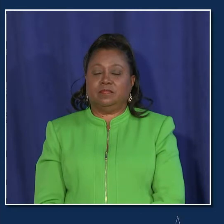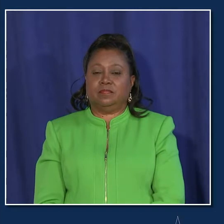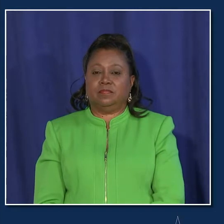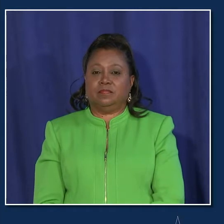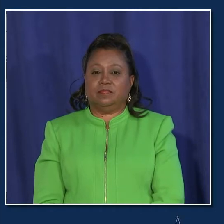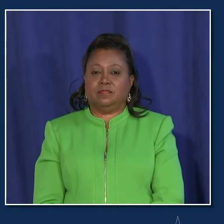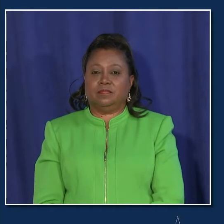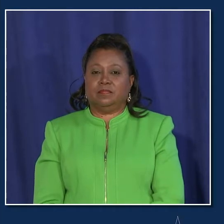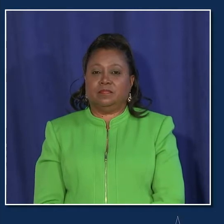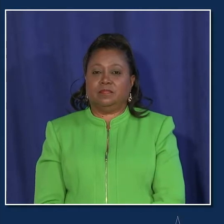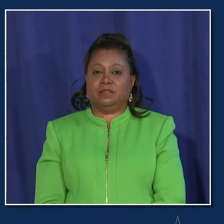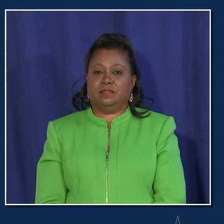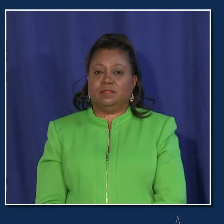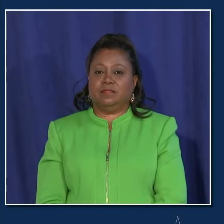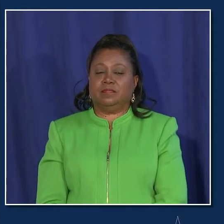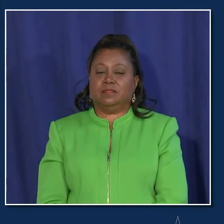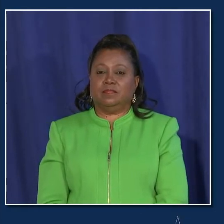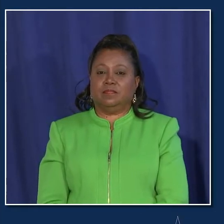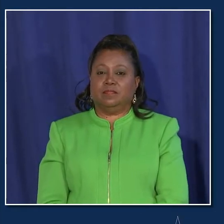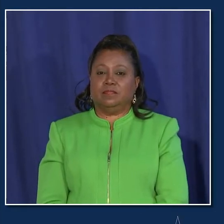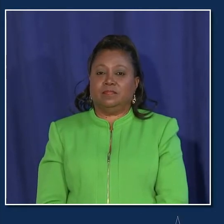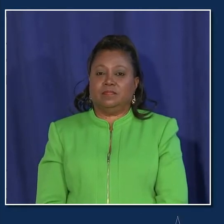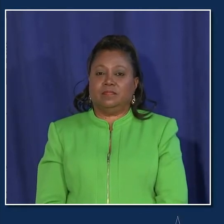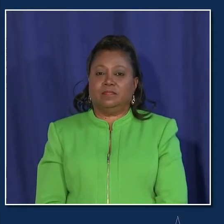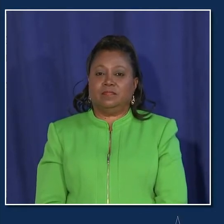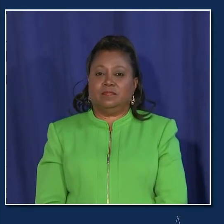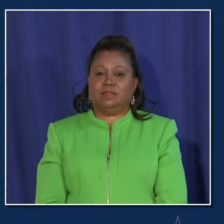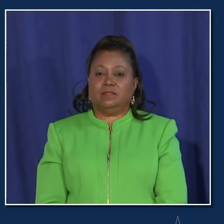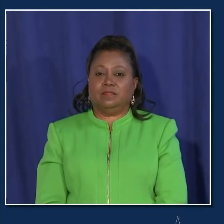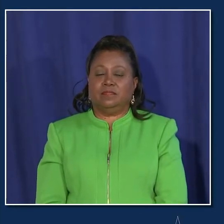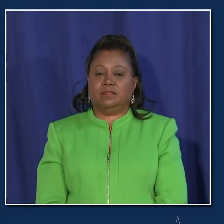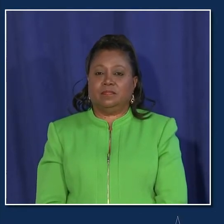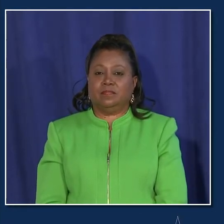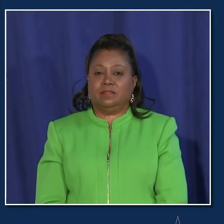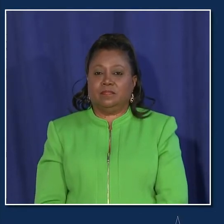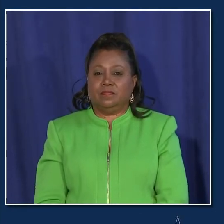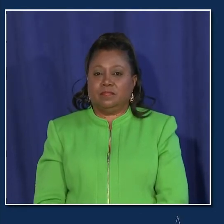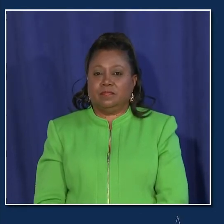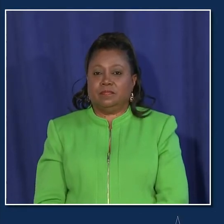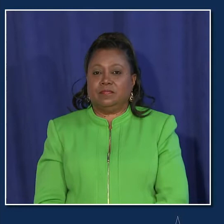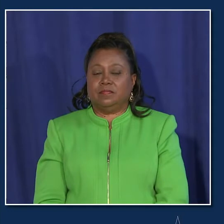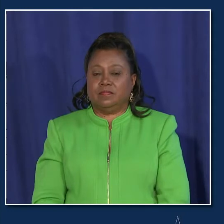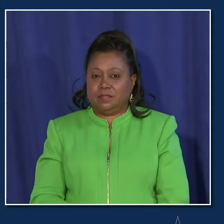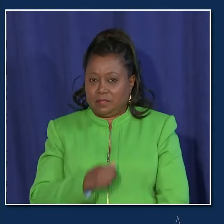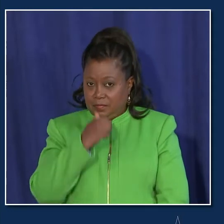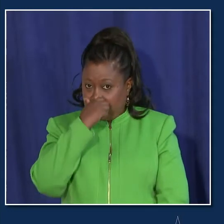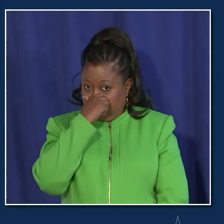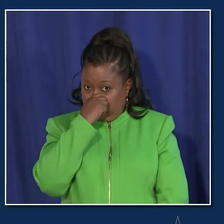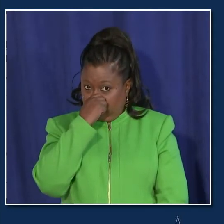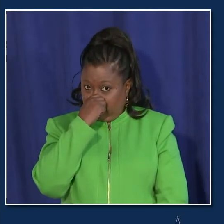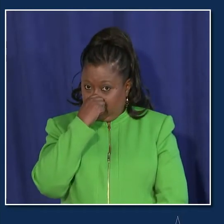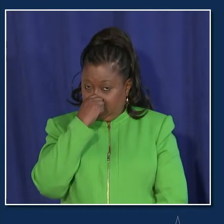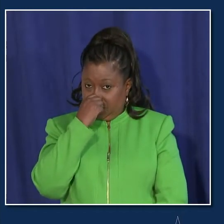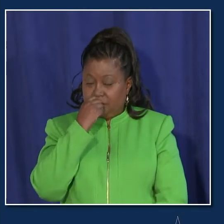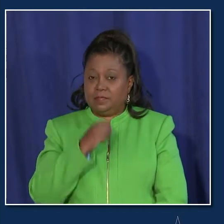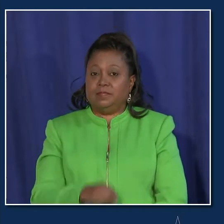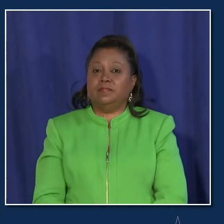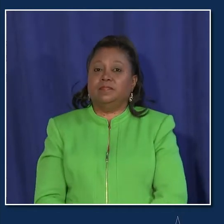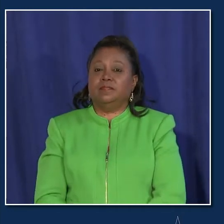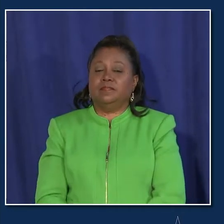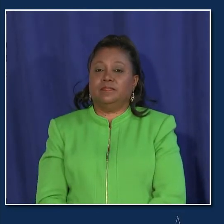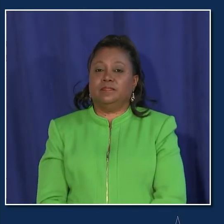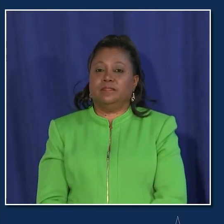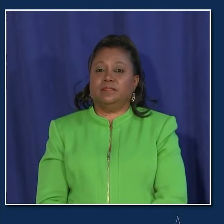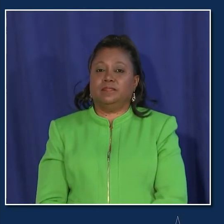La cuestión no es que solamente estamos viendo un aumento en el número de casos positivos, también estamos viendo un aumento entre las personas no vacunadas.